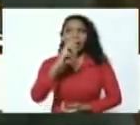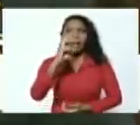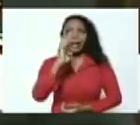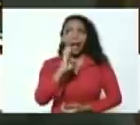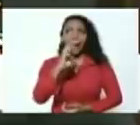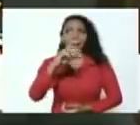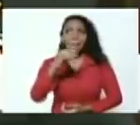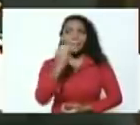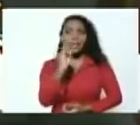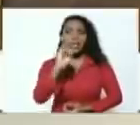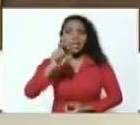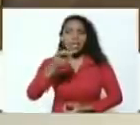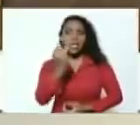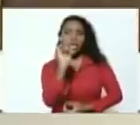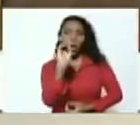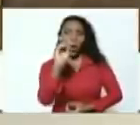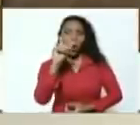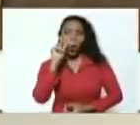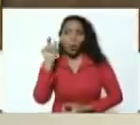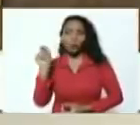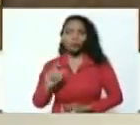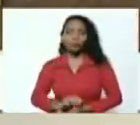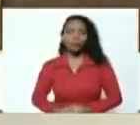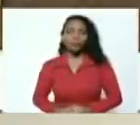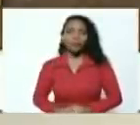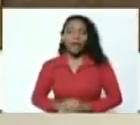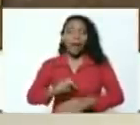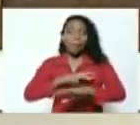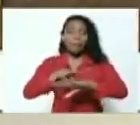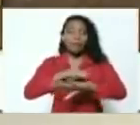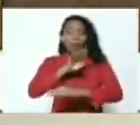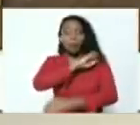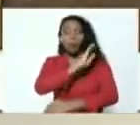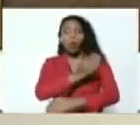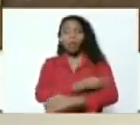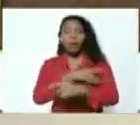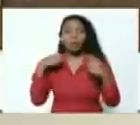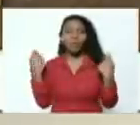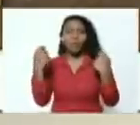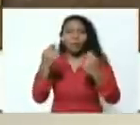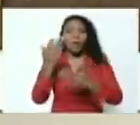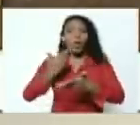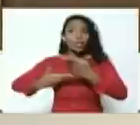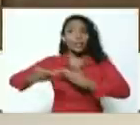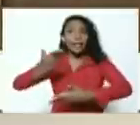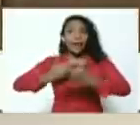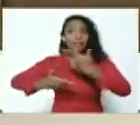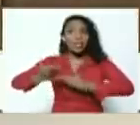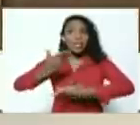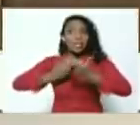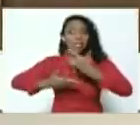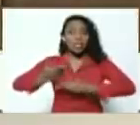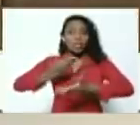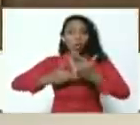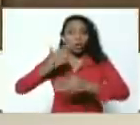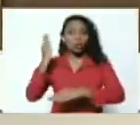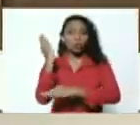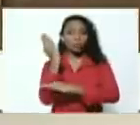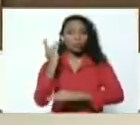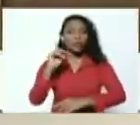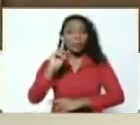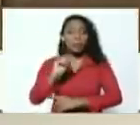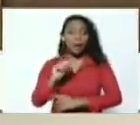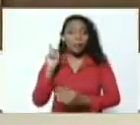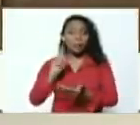Hichazo. La ministra del Poder Popular para los Servicios Penitenciarios también